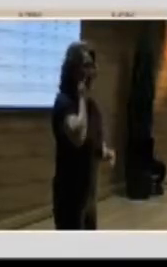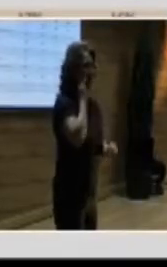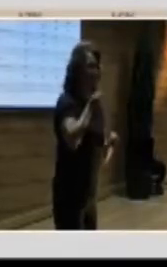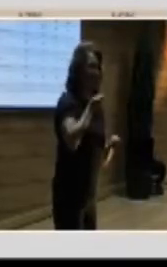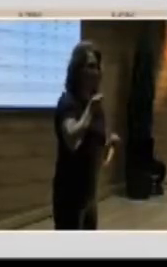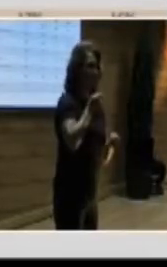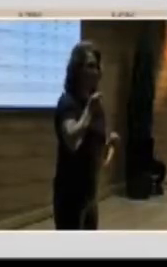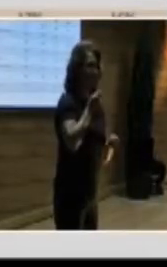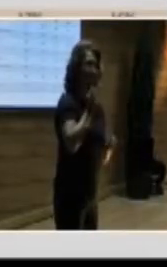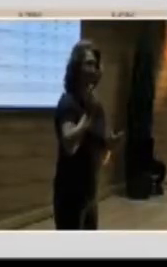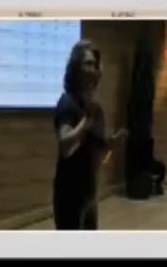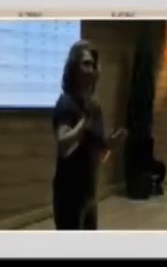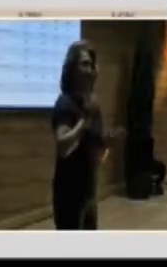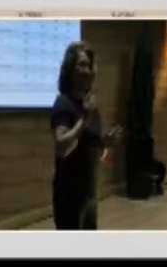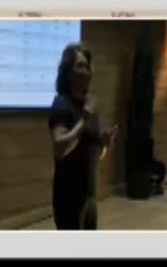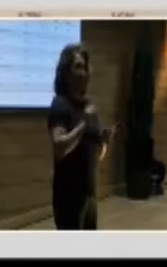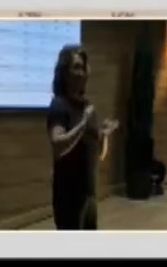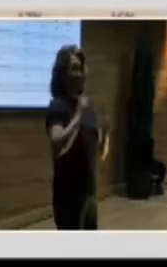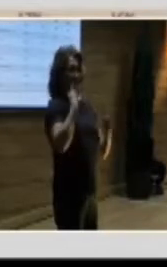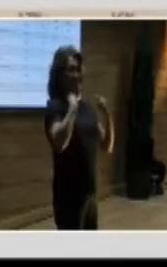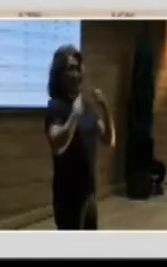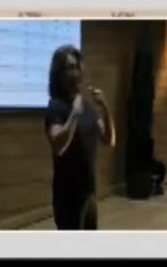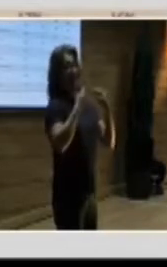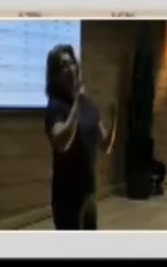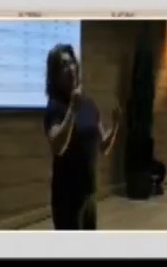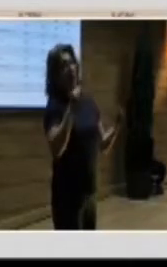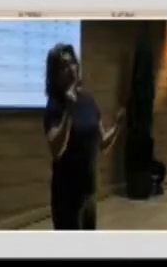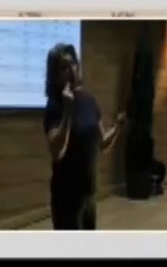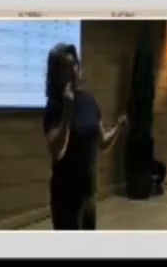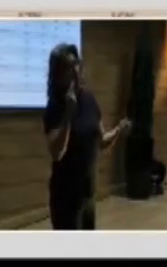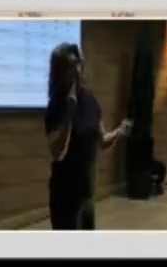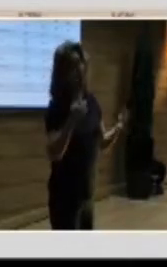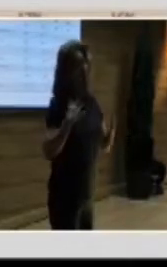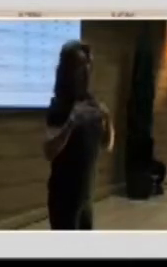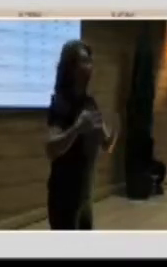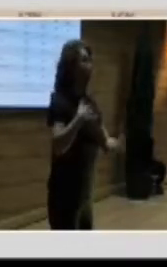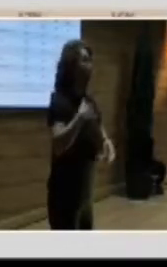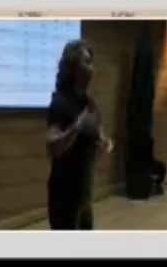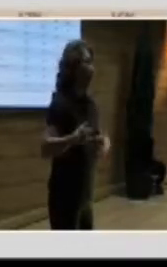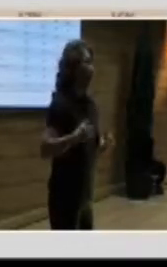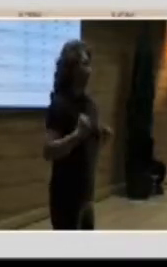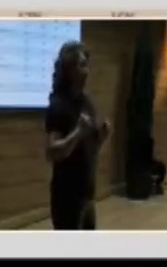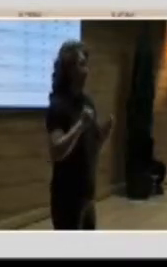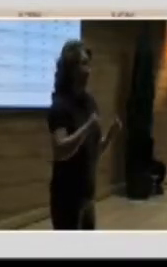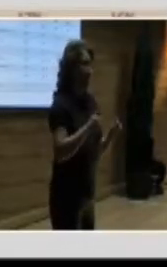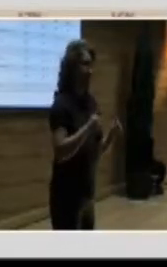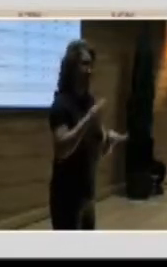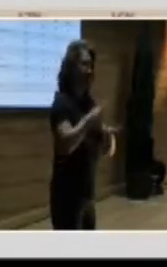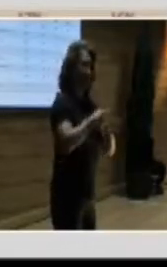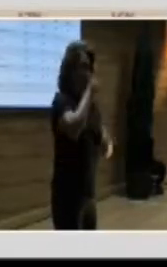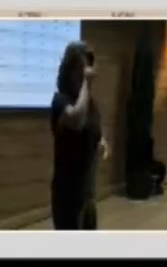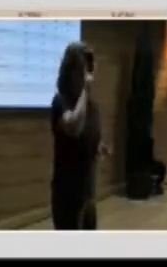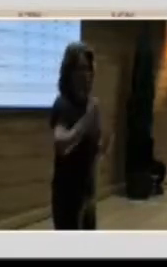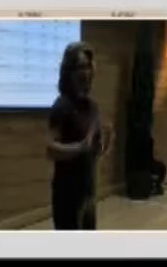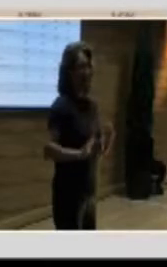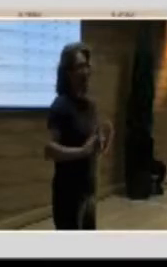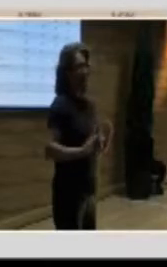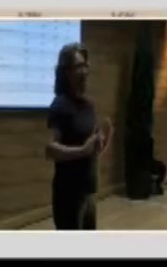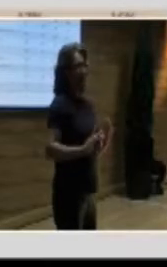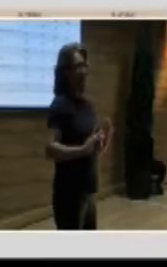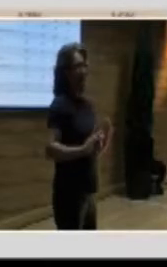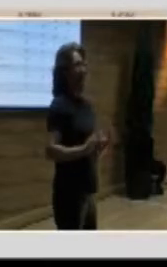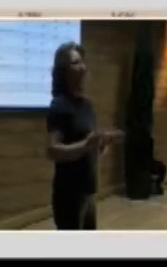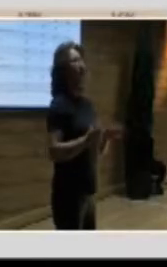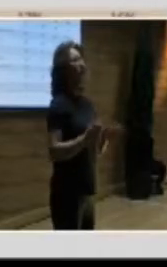los síntomas iniciales. Y esto lo muestran datos de la encuesta No Alzheimer que enseñan cómo, cuando preguntábamos a